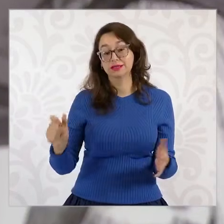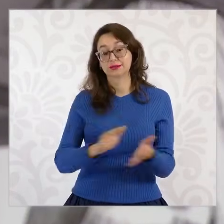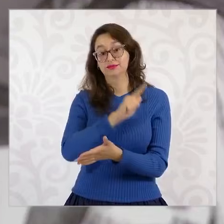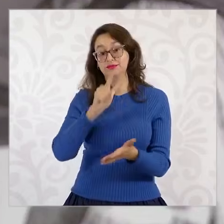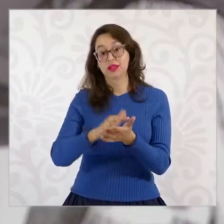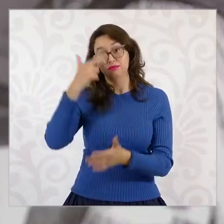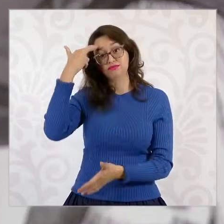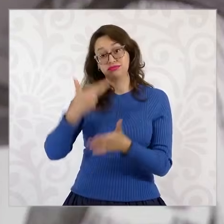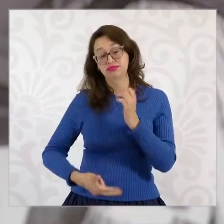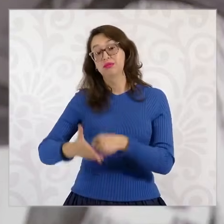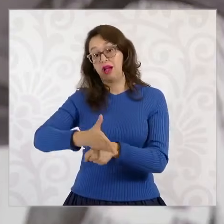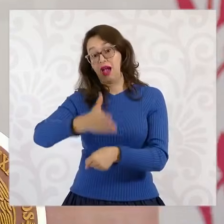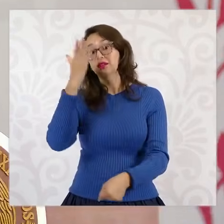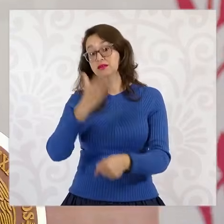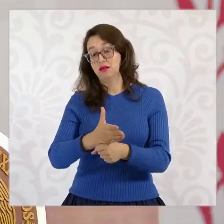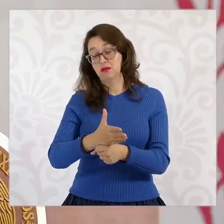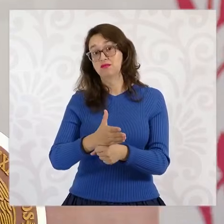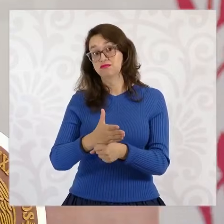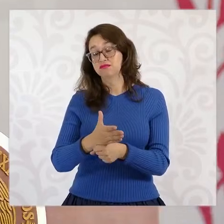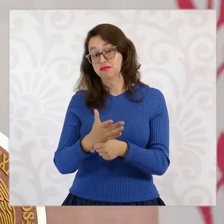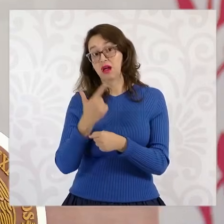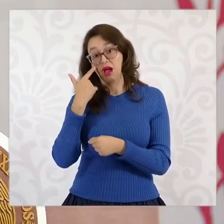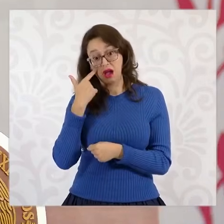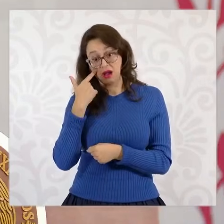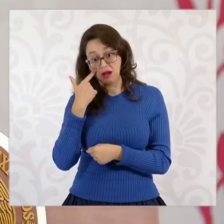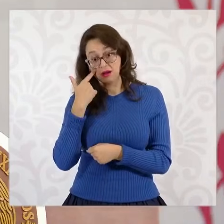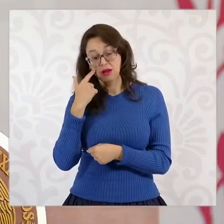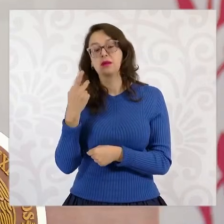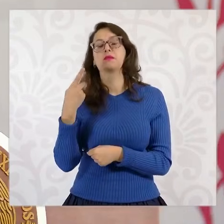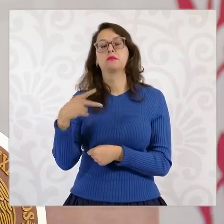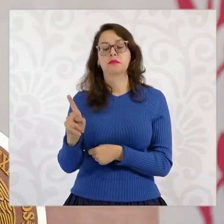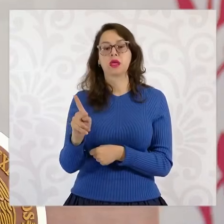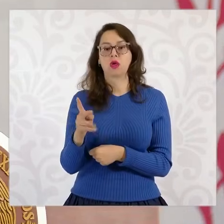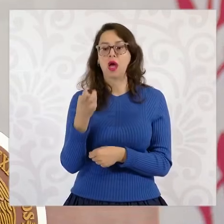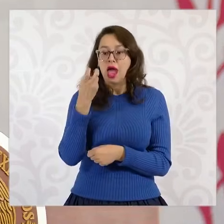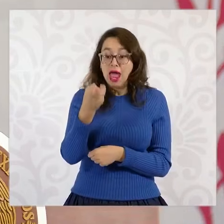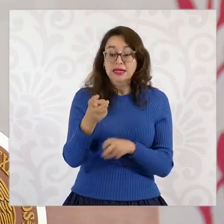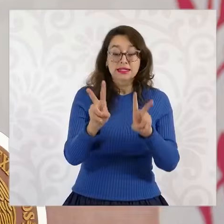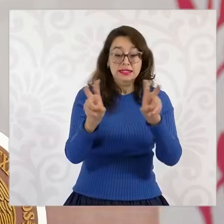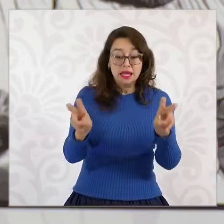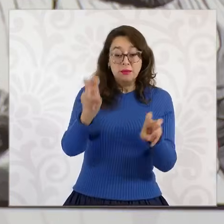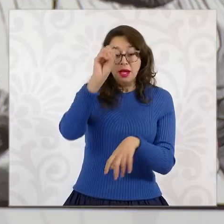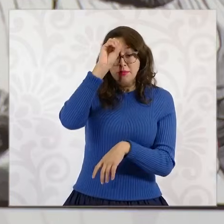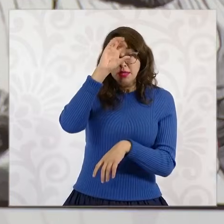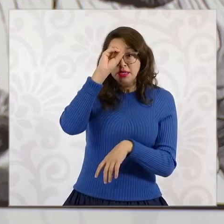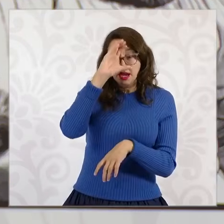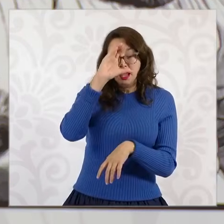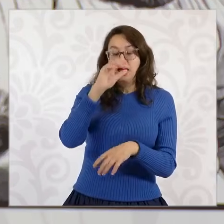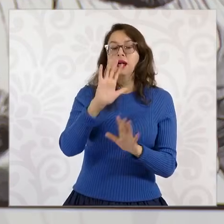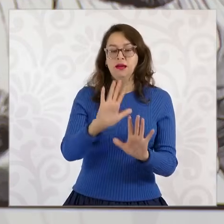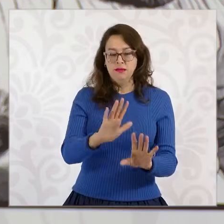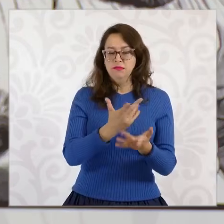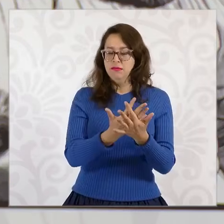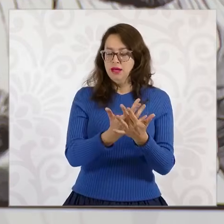que perseguir si se demuestra que esto fue así. Pero en particular sobre este caso, si nos permiten poder tener